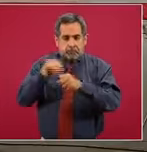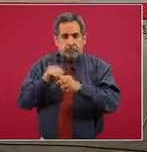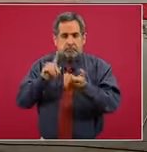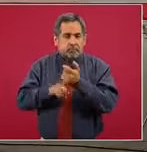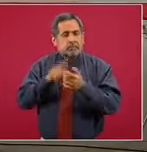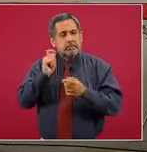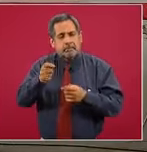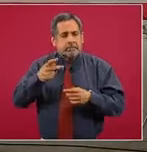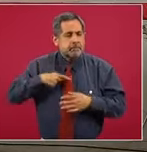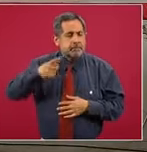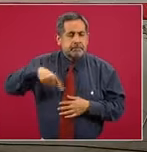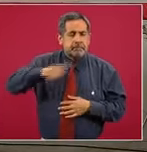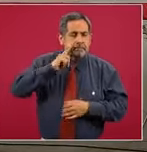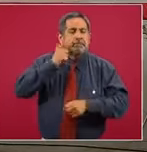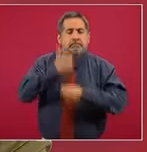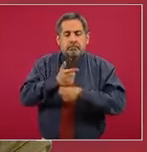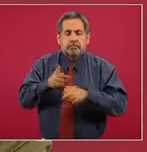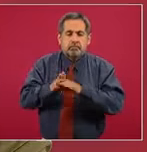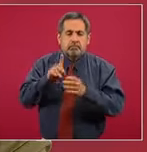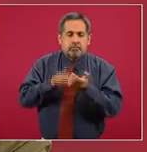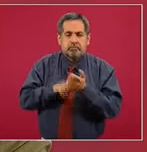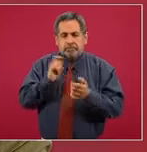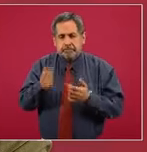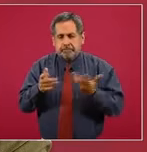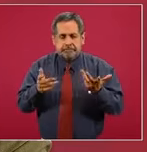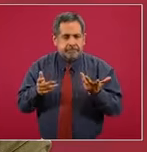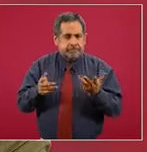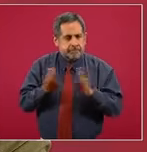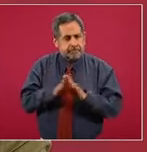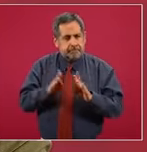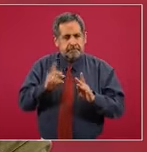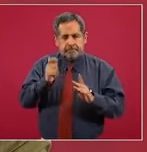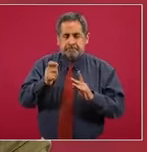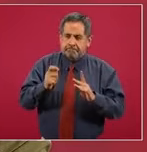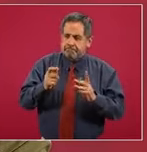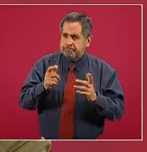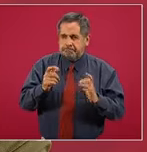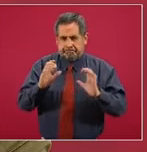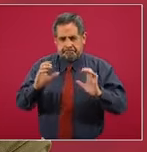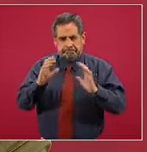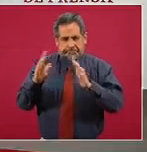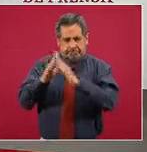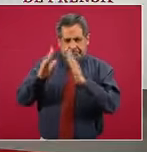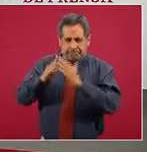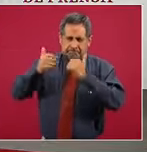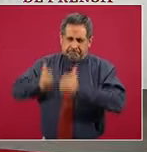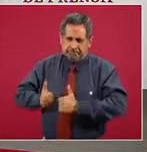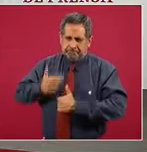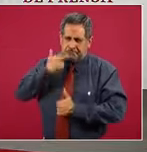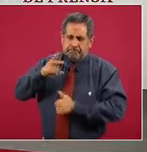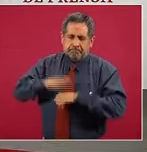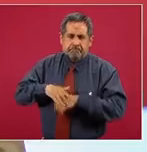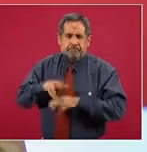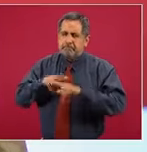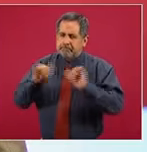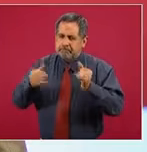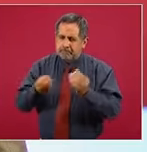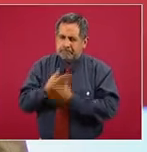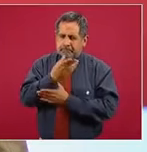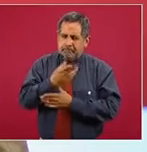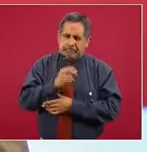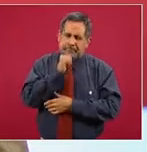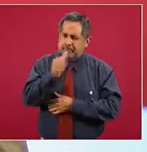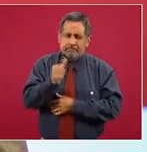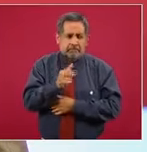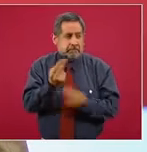la población identifique el riesgo, manténganse en casa lo más que puedan, sin salir para